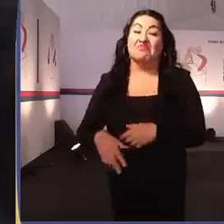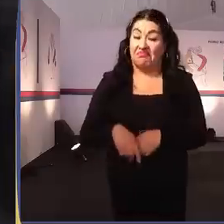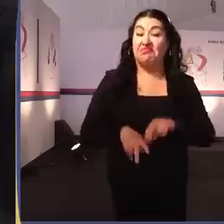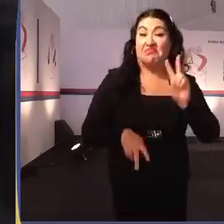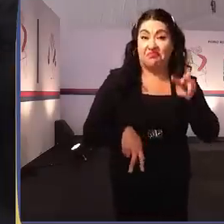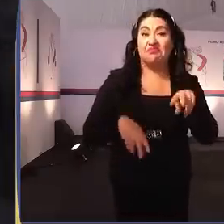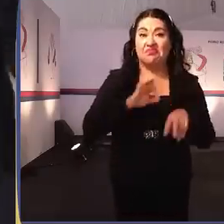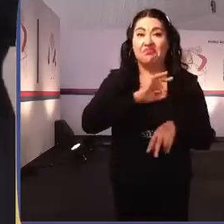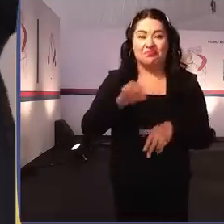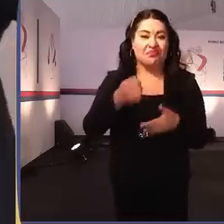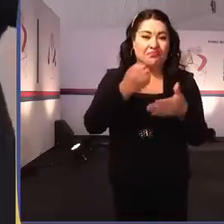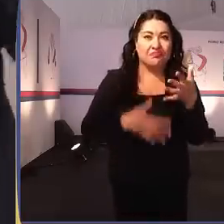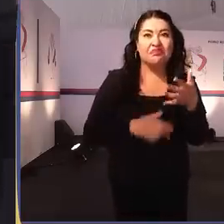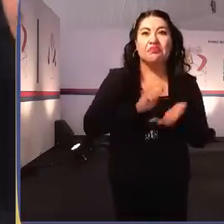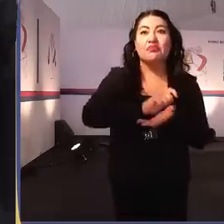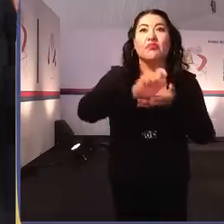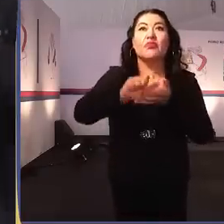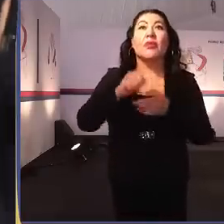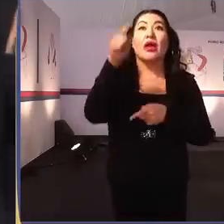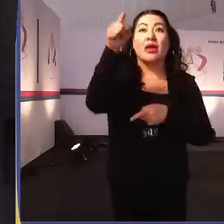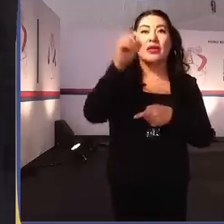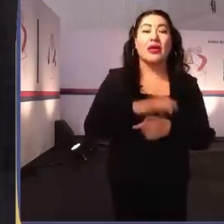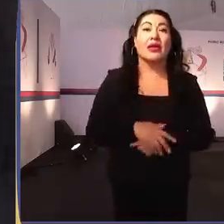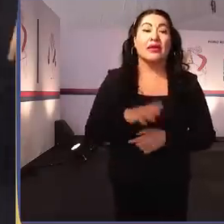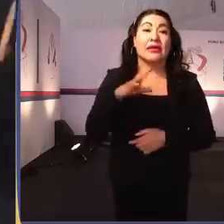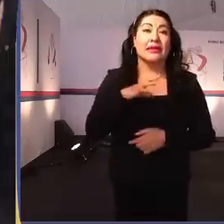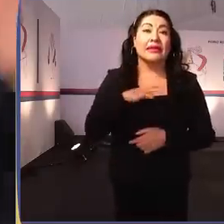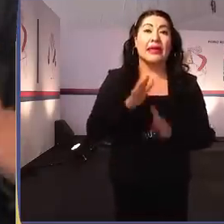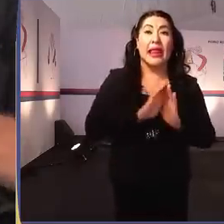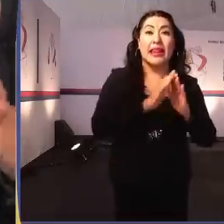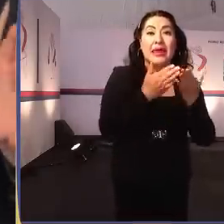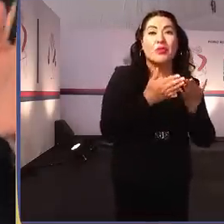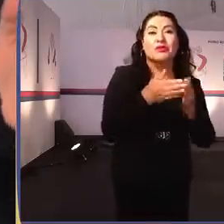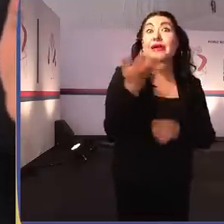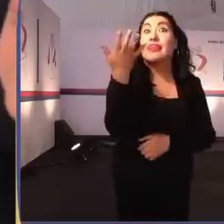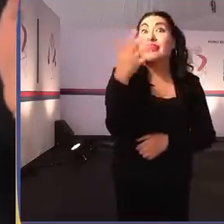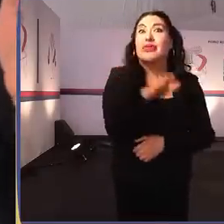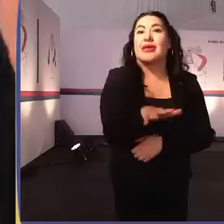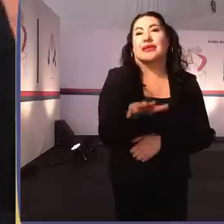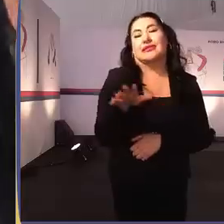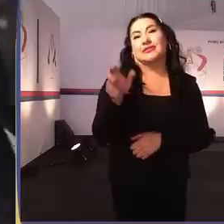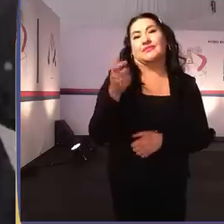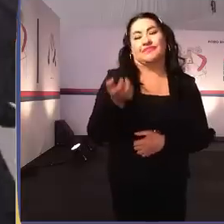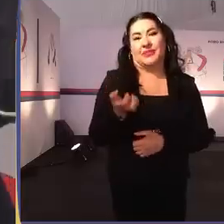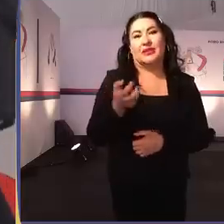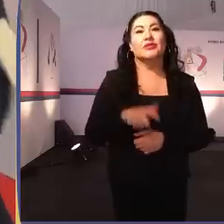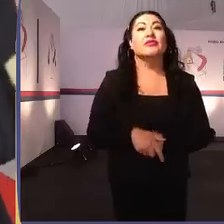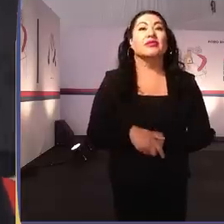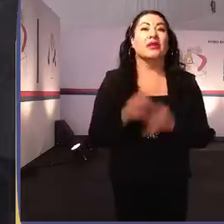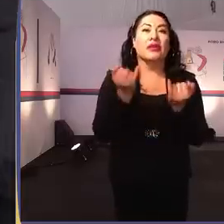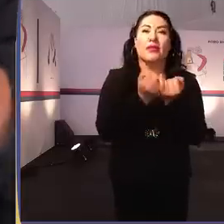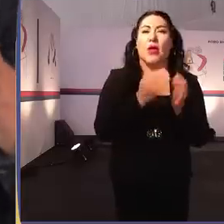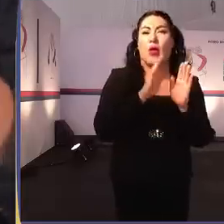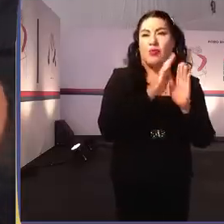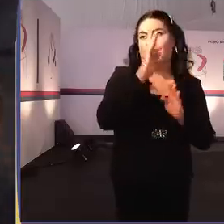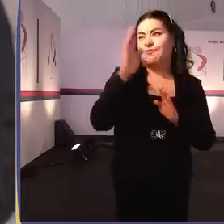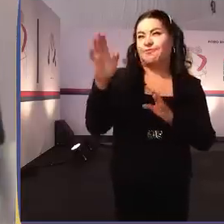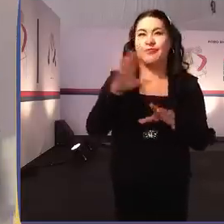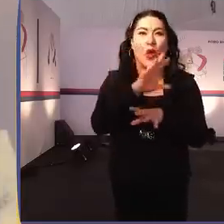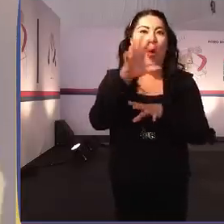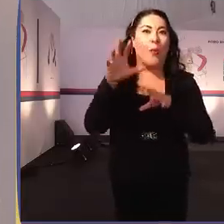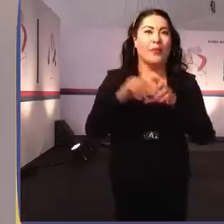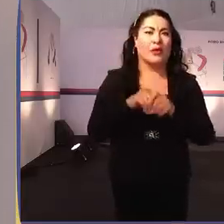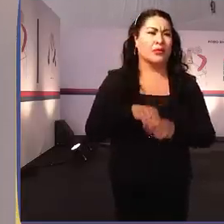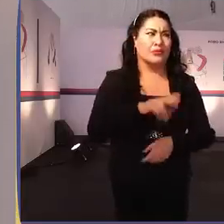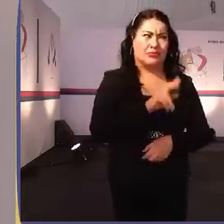libro, en el stand del fondo tenemos libros desde 10 pesos, una colección completa que no rebasa está los 20